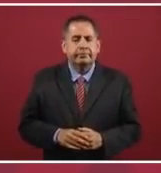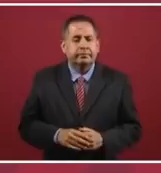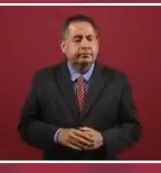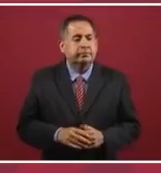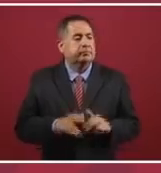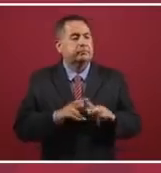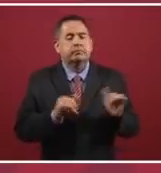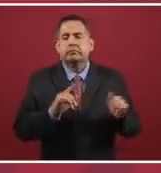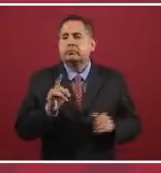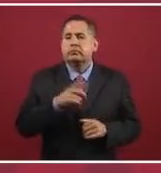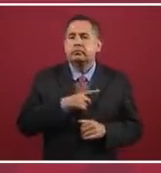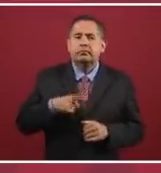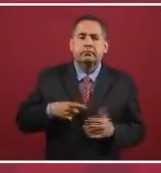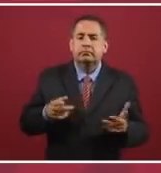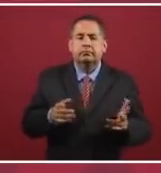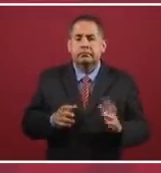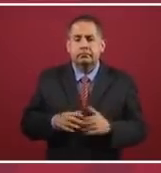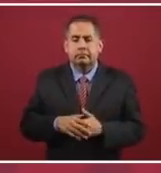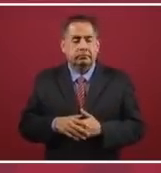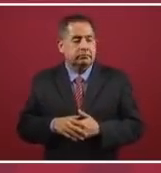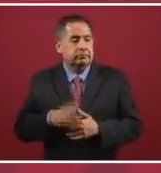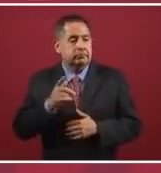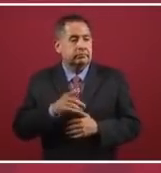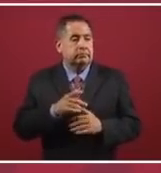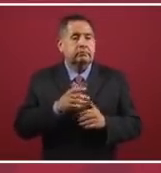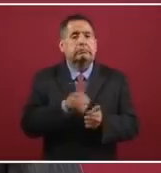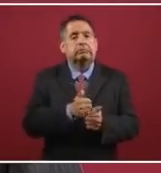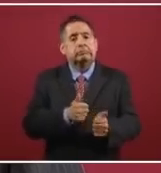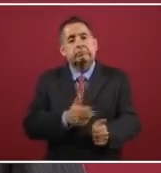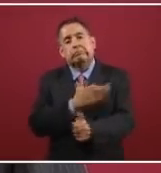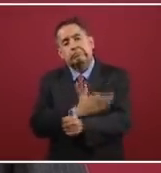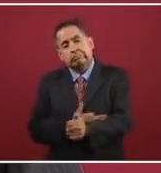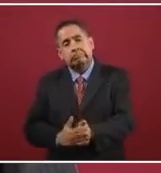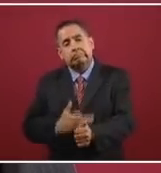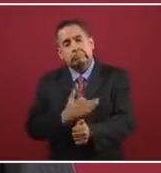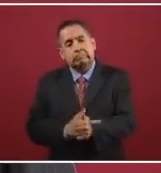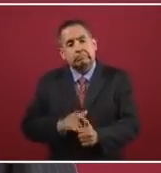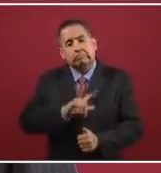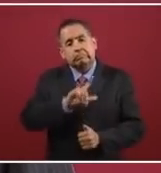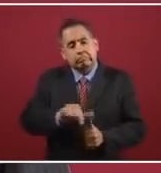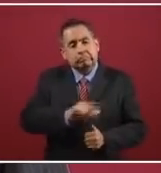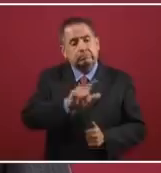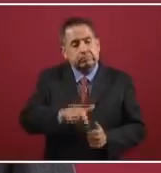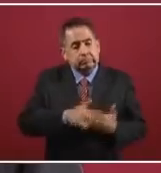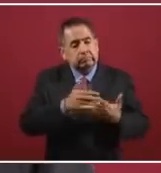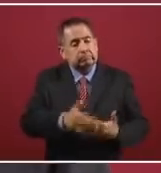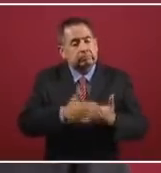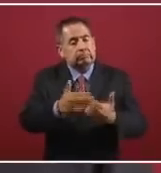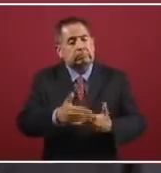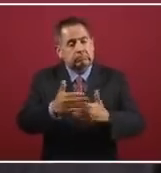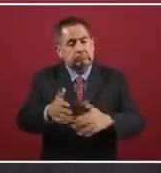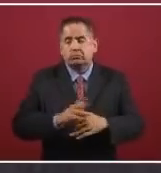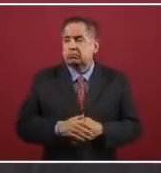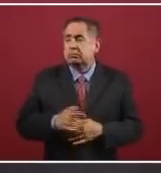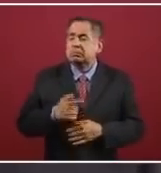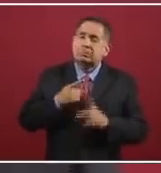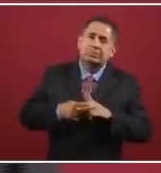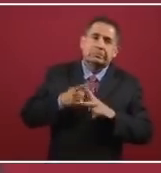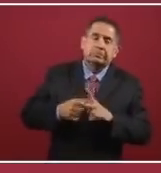Nada de que se retrasa la obra, nada de que se estimó